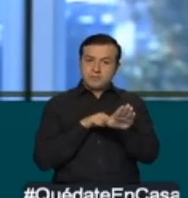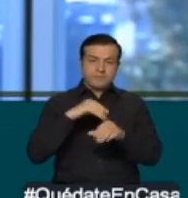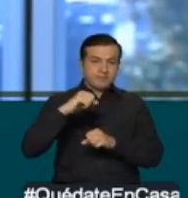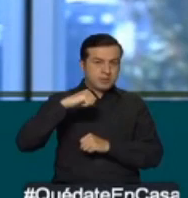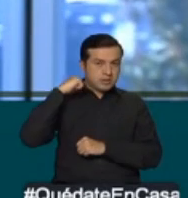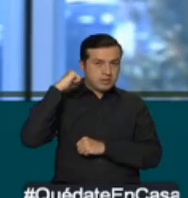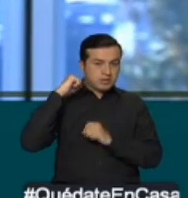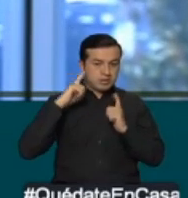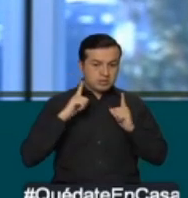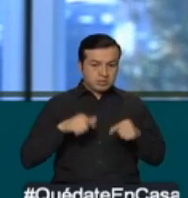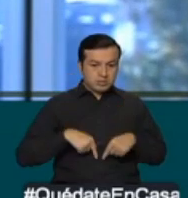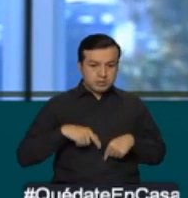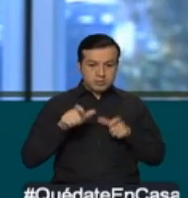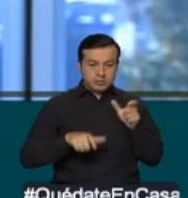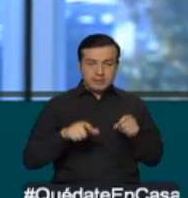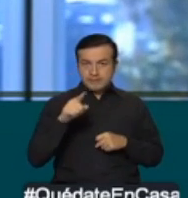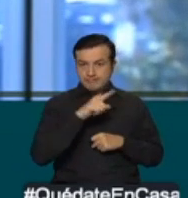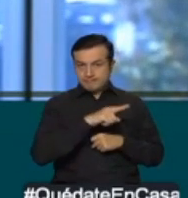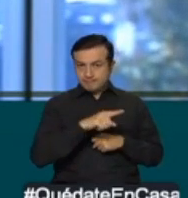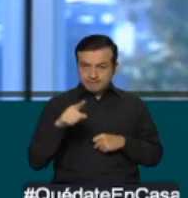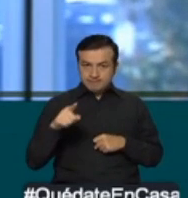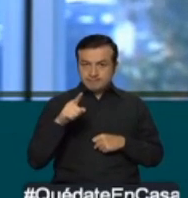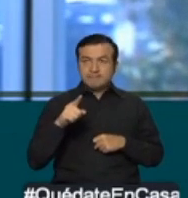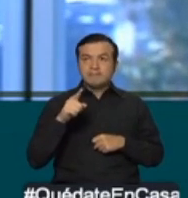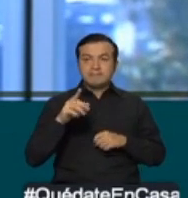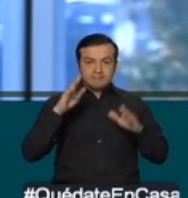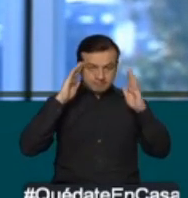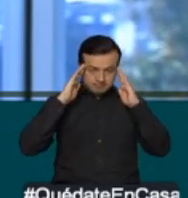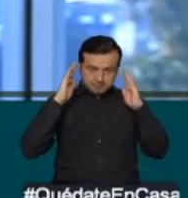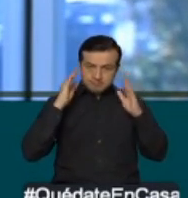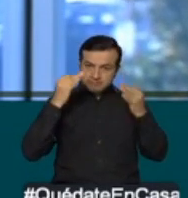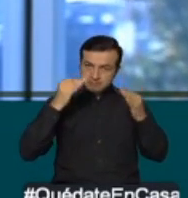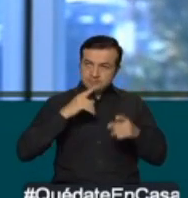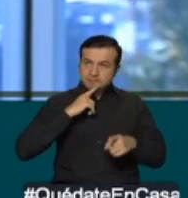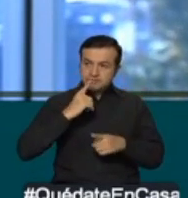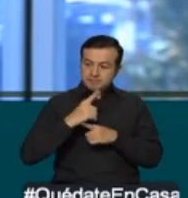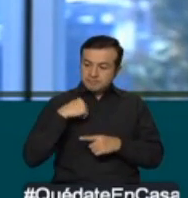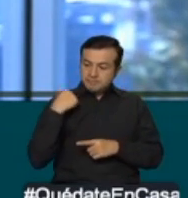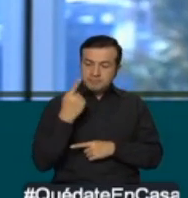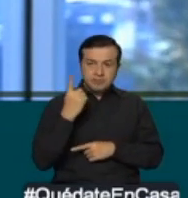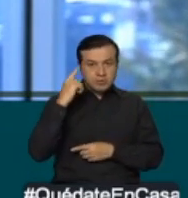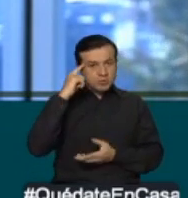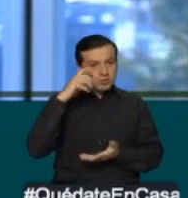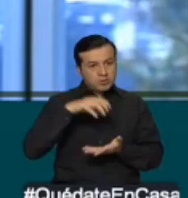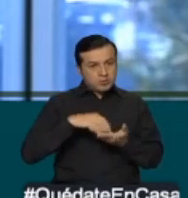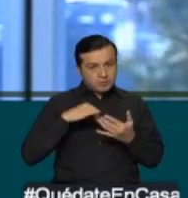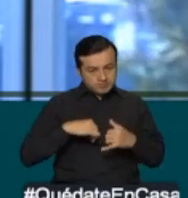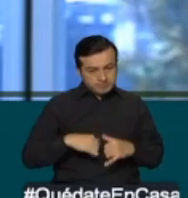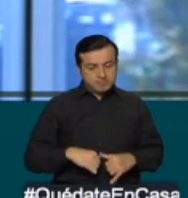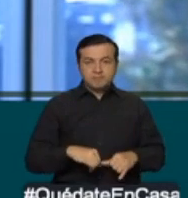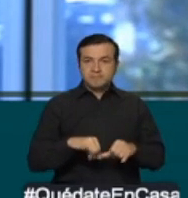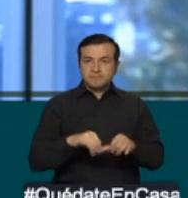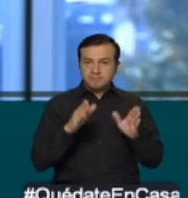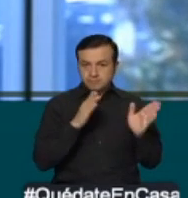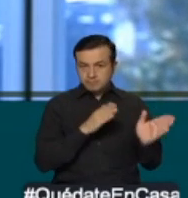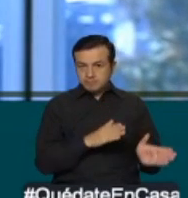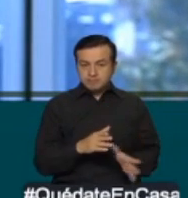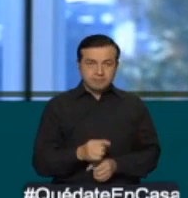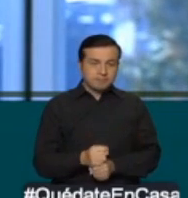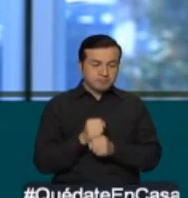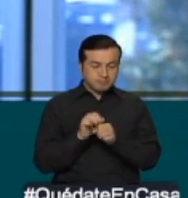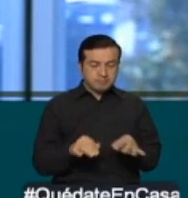derecho a la salud de esas personas a garantizar la atención y nosotros como gobierno vamos a establecer las medidas necesarias